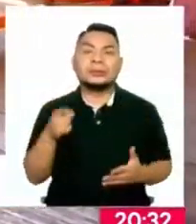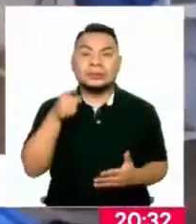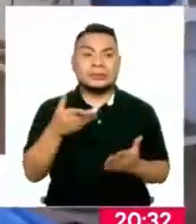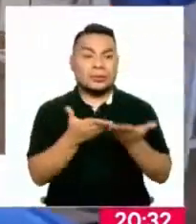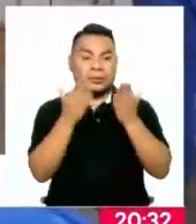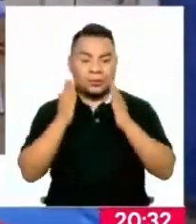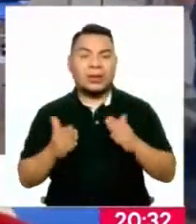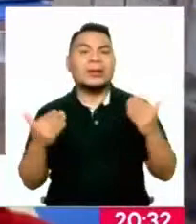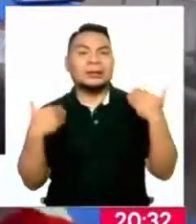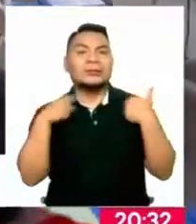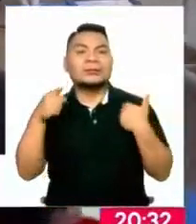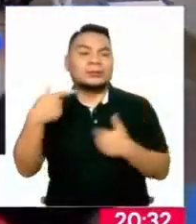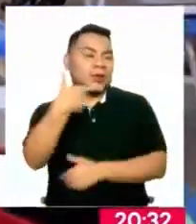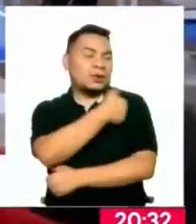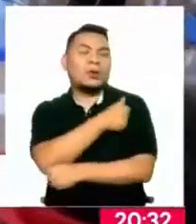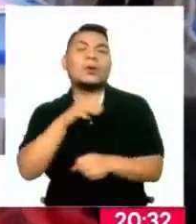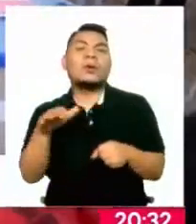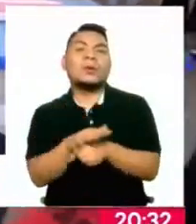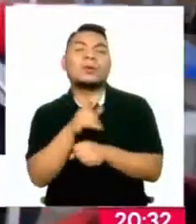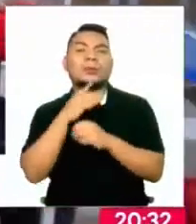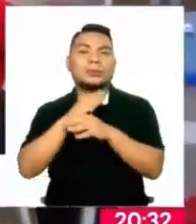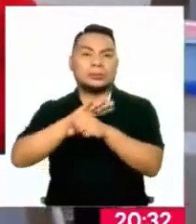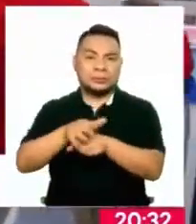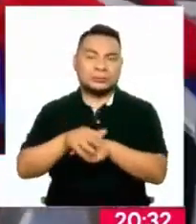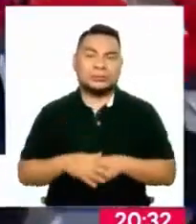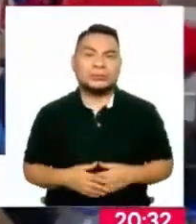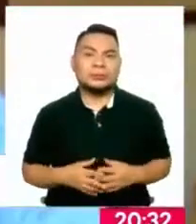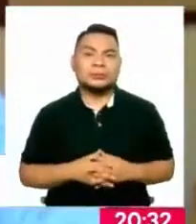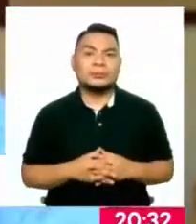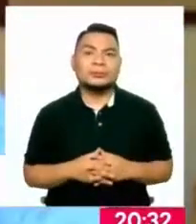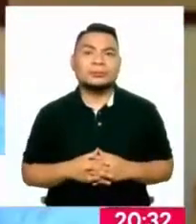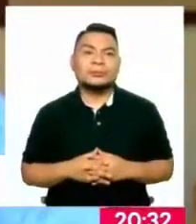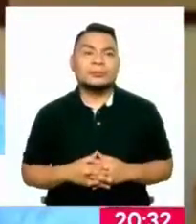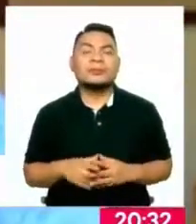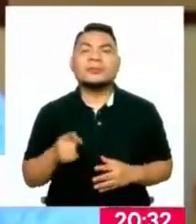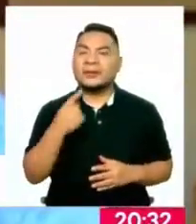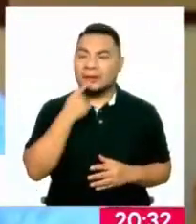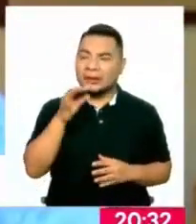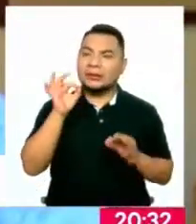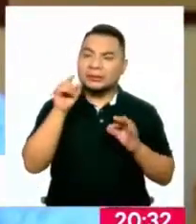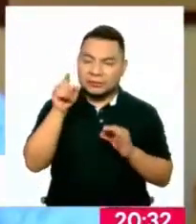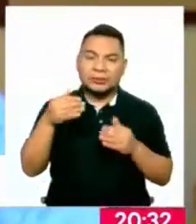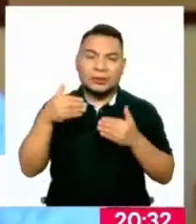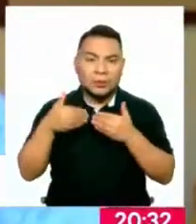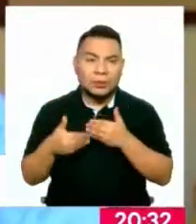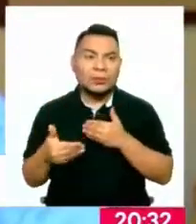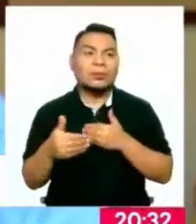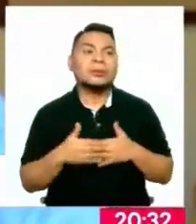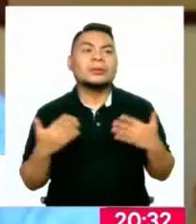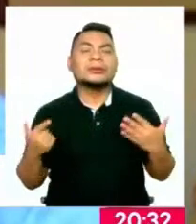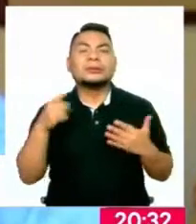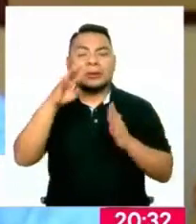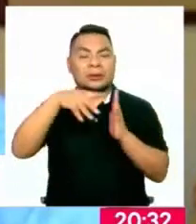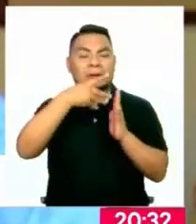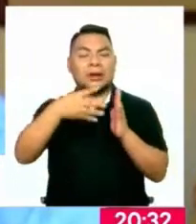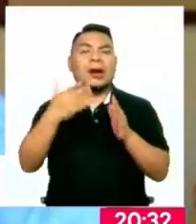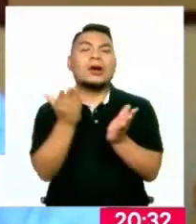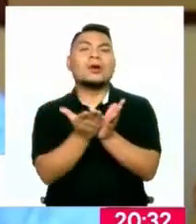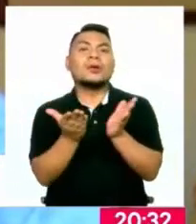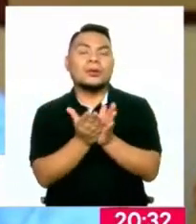los estudiantes tengan sus vacunas completas contra la COVID-19. Precisa la duración del calendario